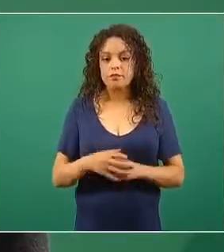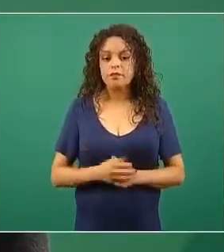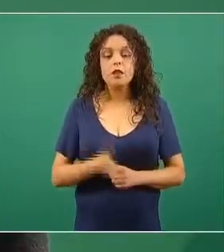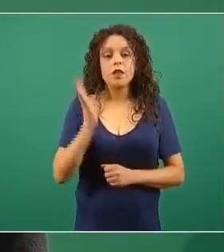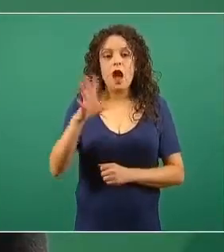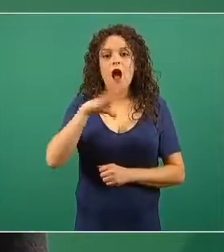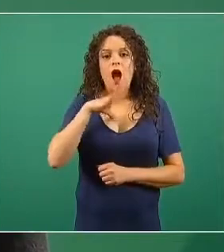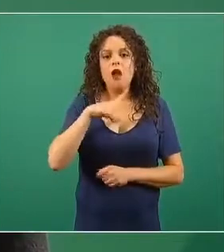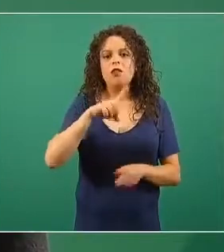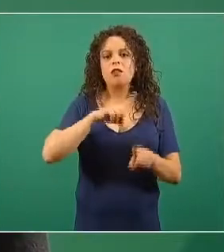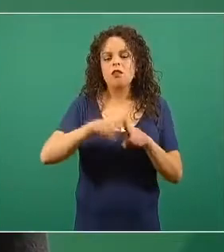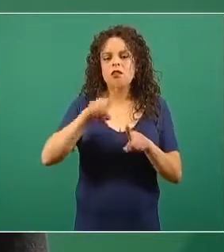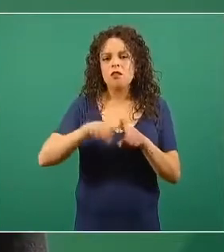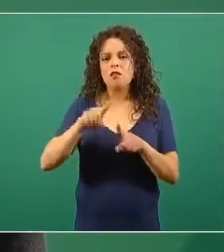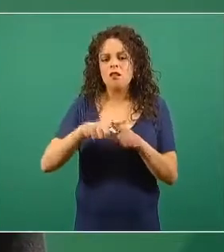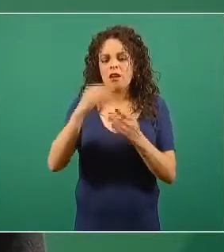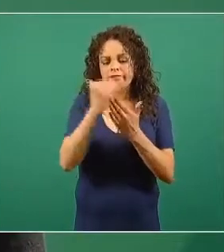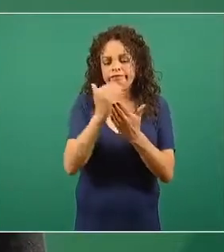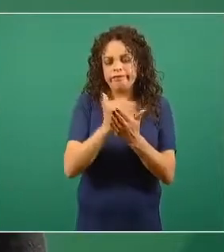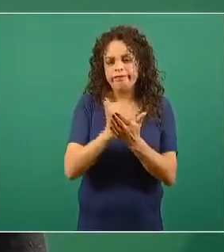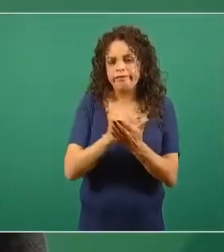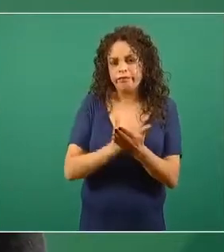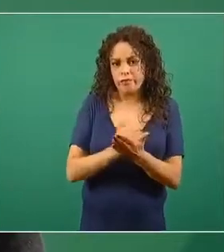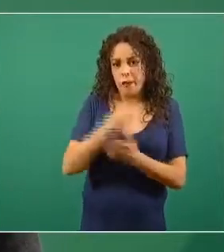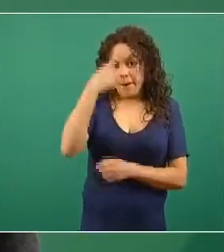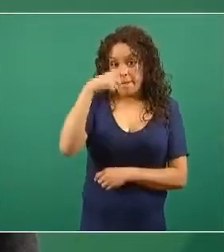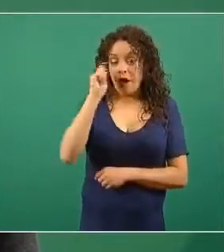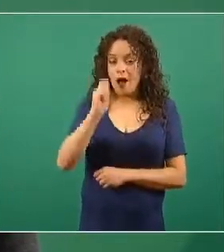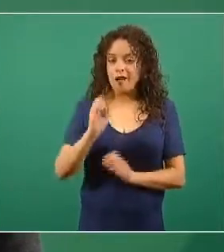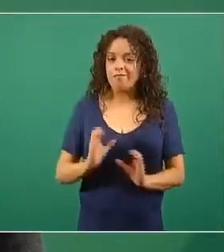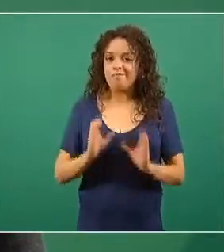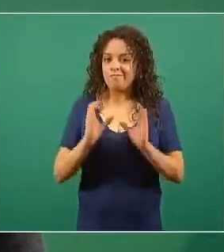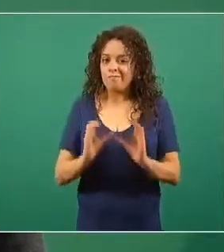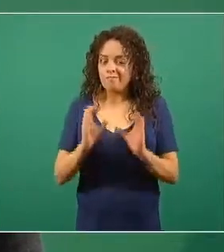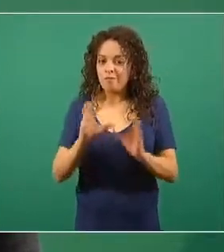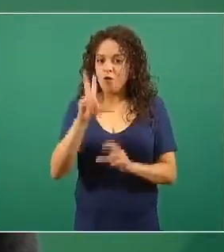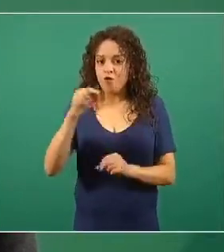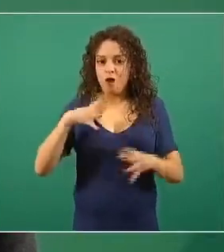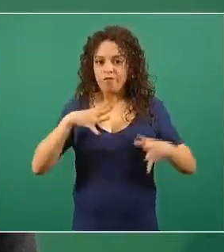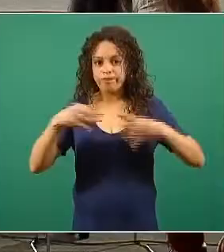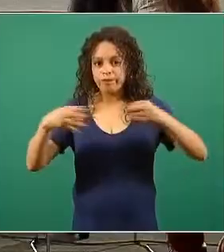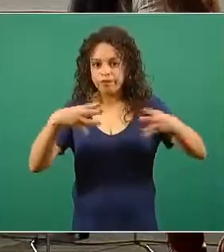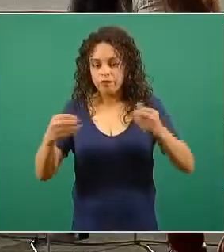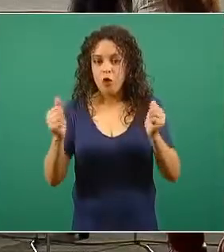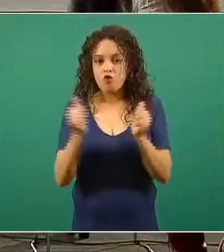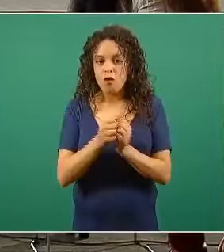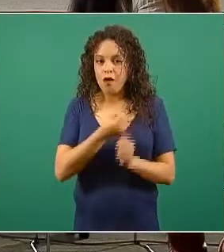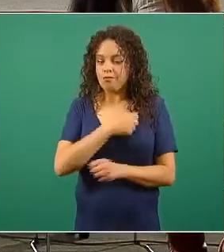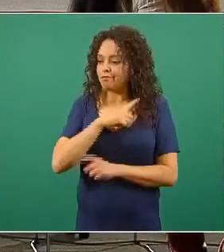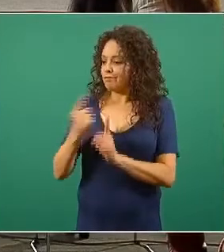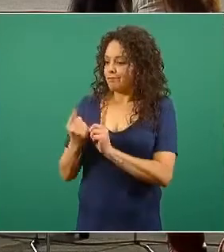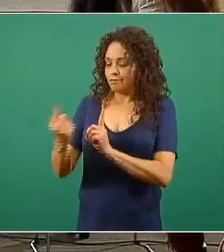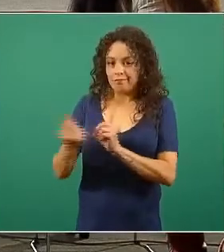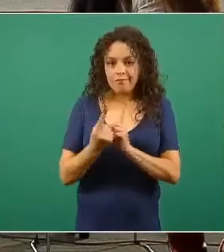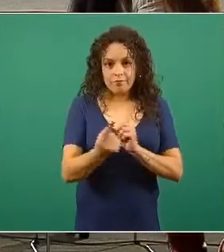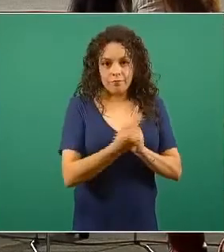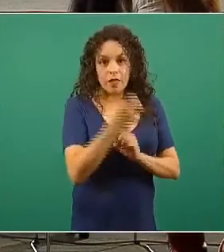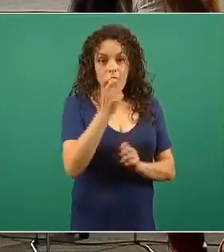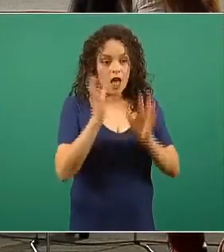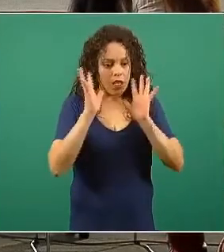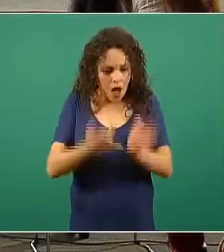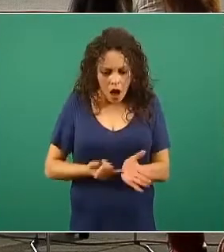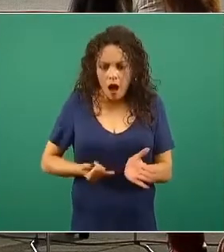serie de medidas para guardar la sana distancia y evitar los contagios. Estas también están definidas y se tienen que